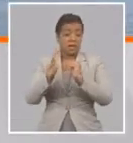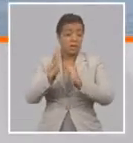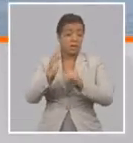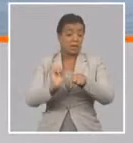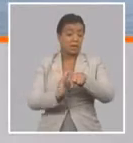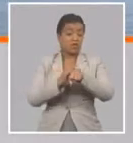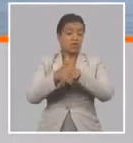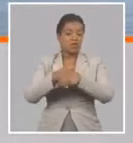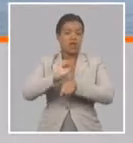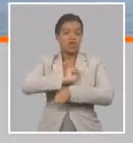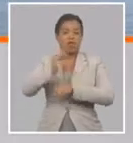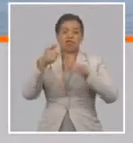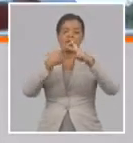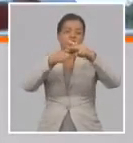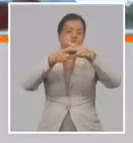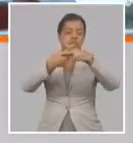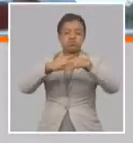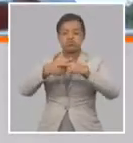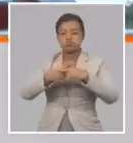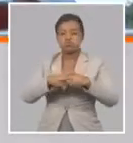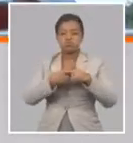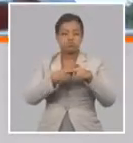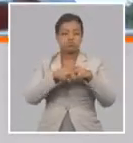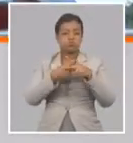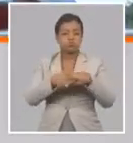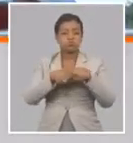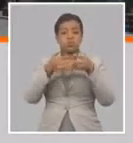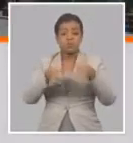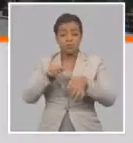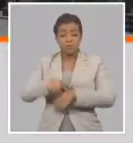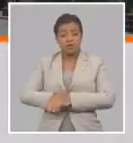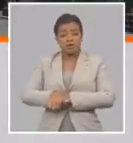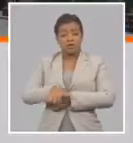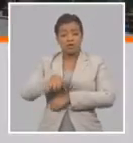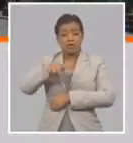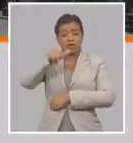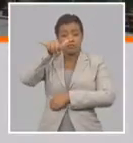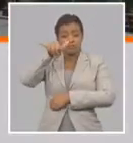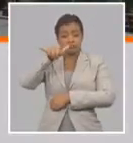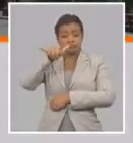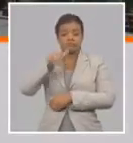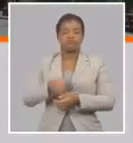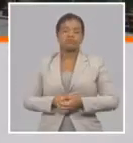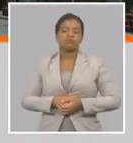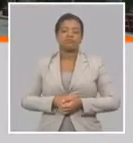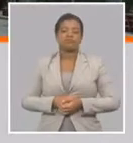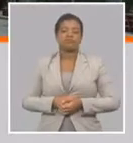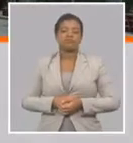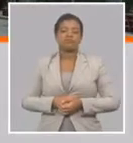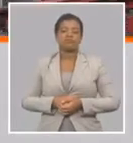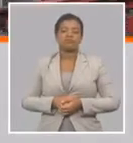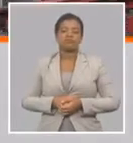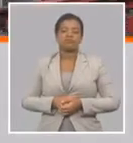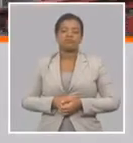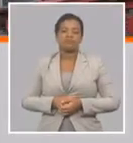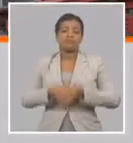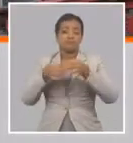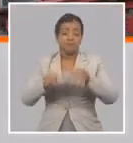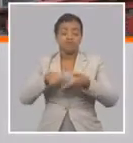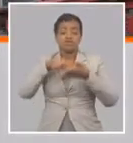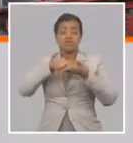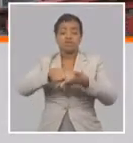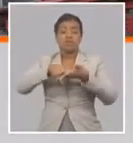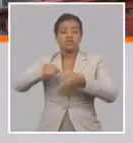una reparación capital a la planta de catering aire de catering que garantizará el servicio a todas las aerolíneas